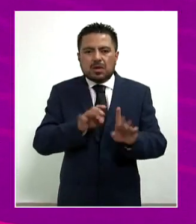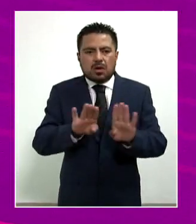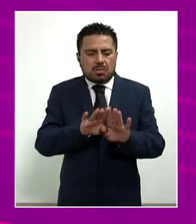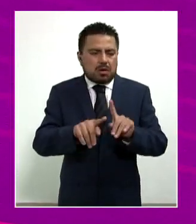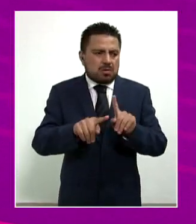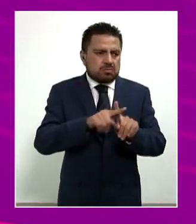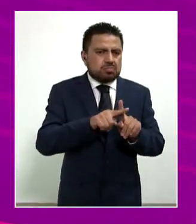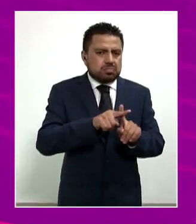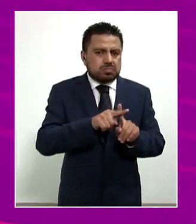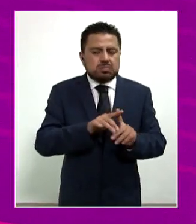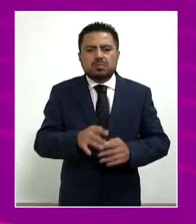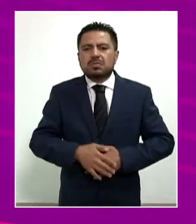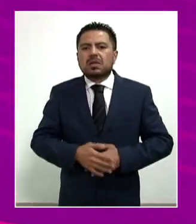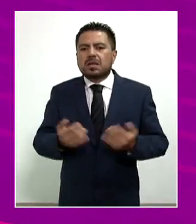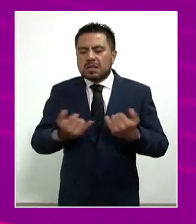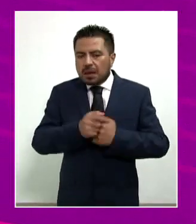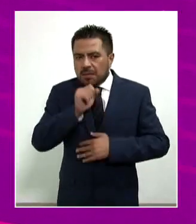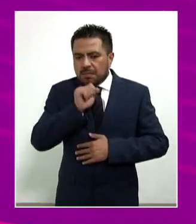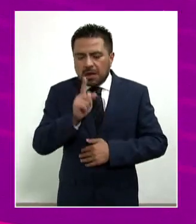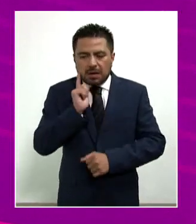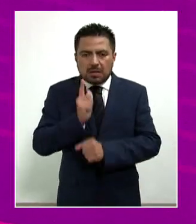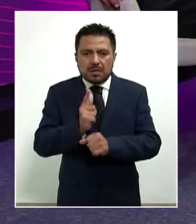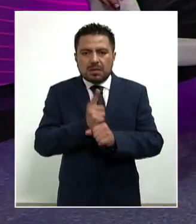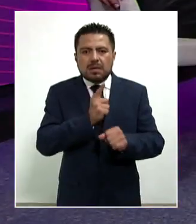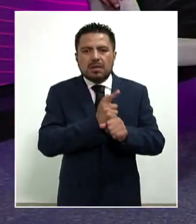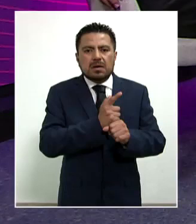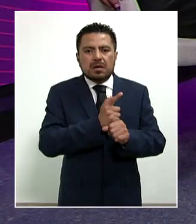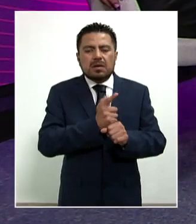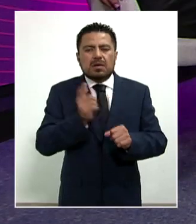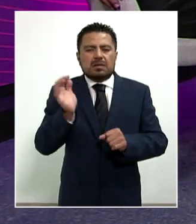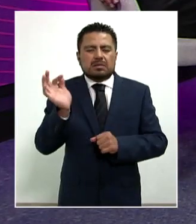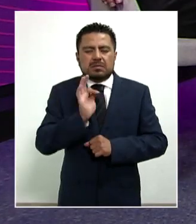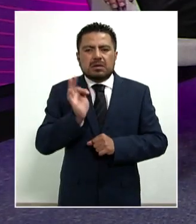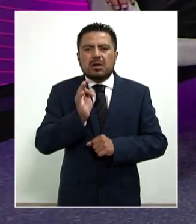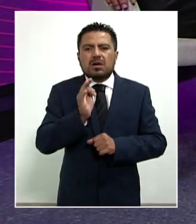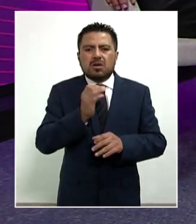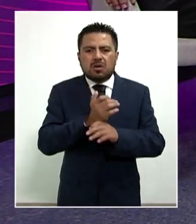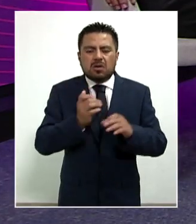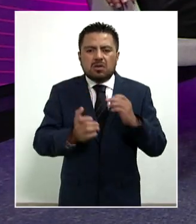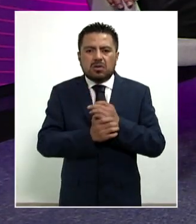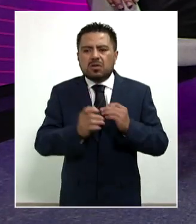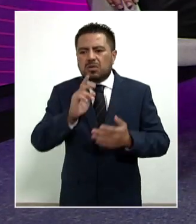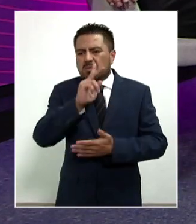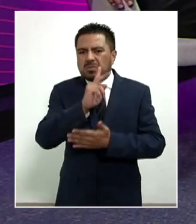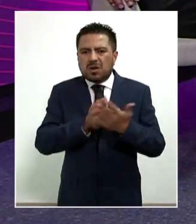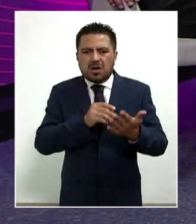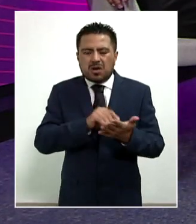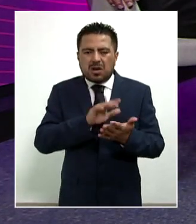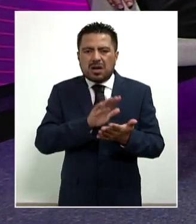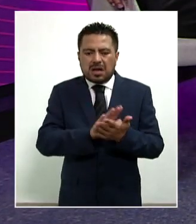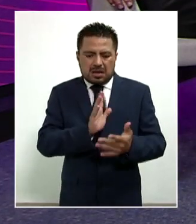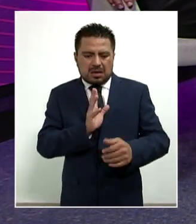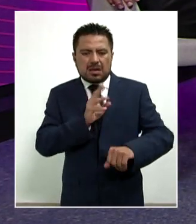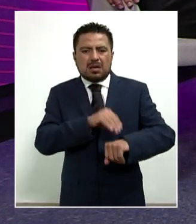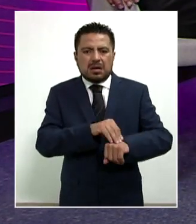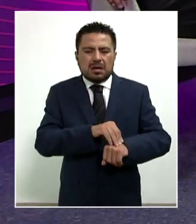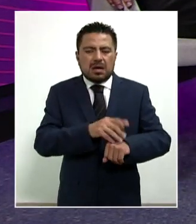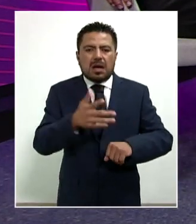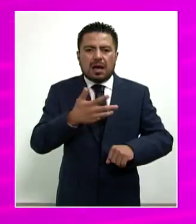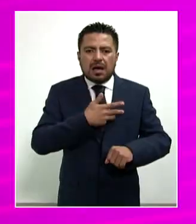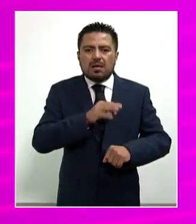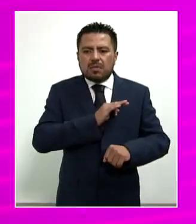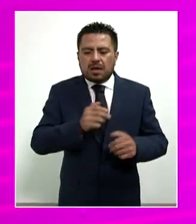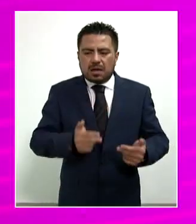optimismo. También lo veo en las posibilidades que los programas que se están instrumentando